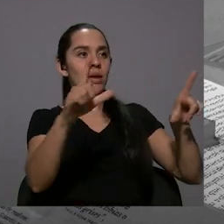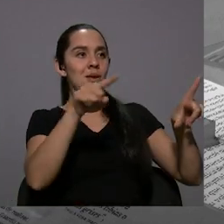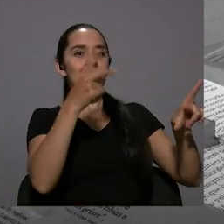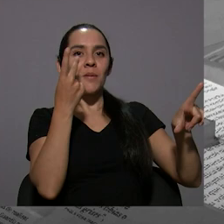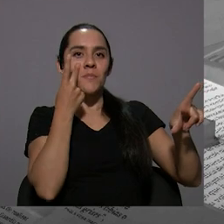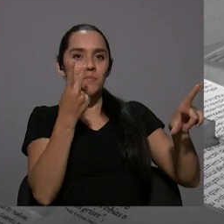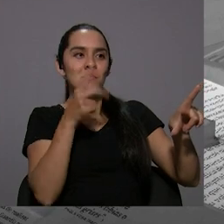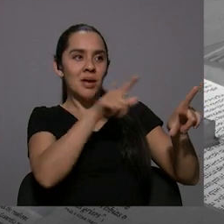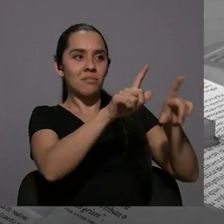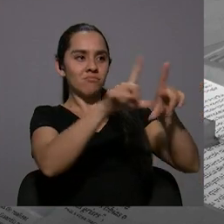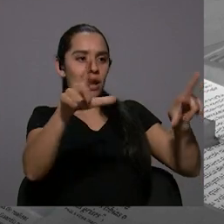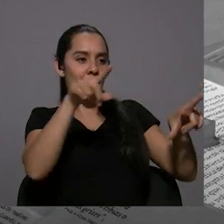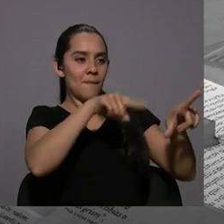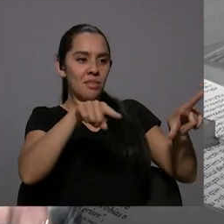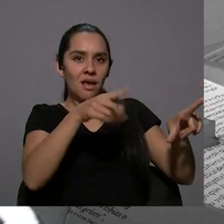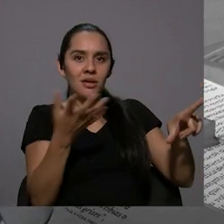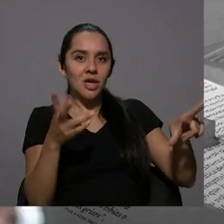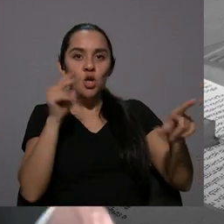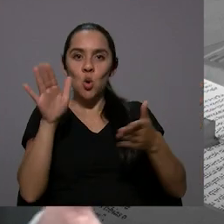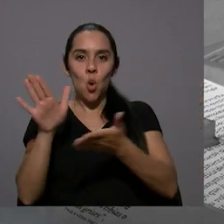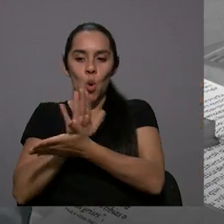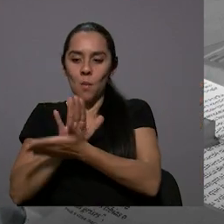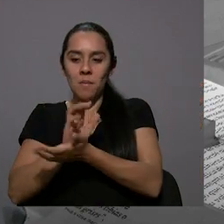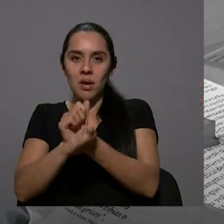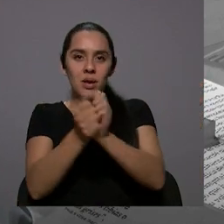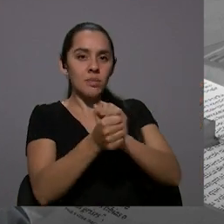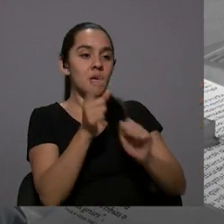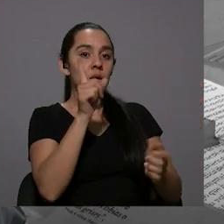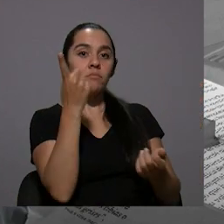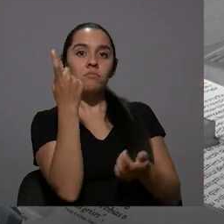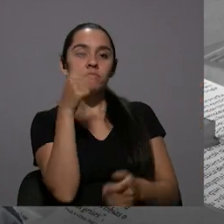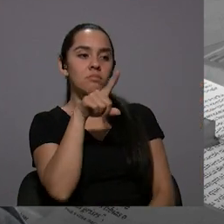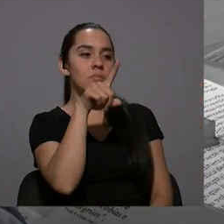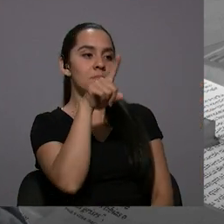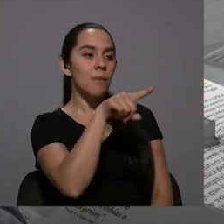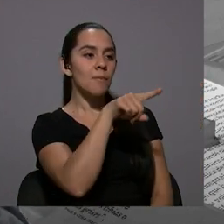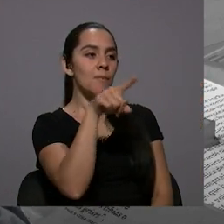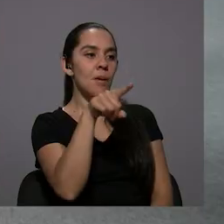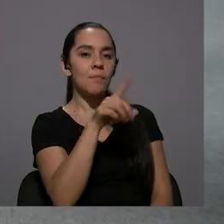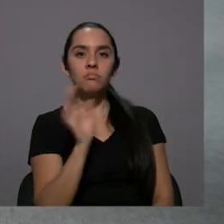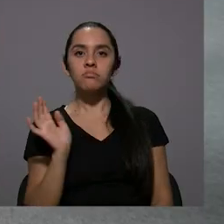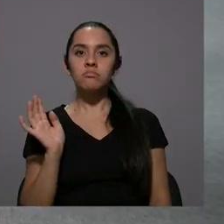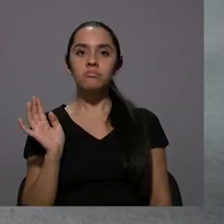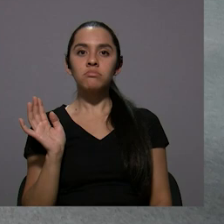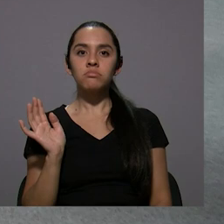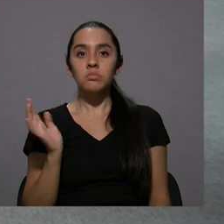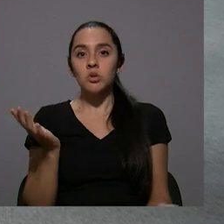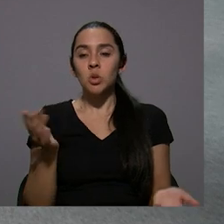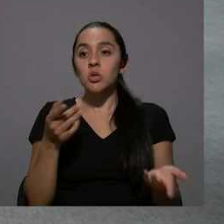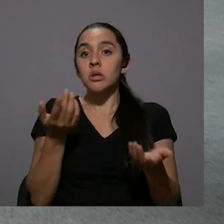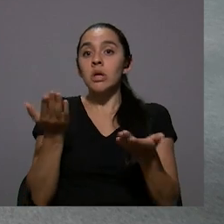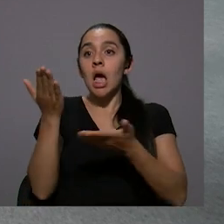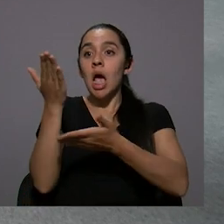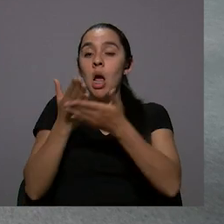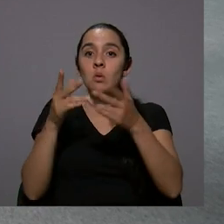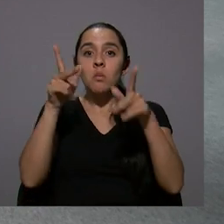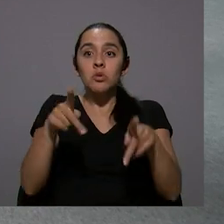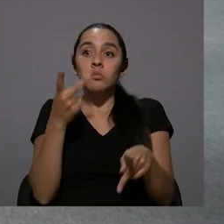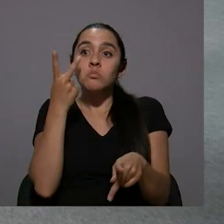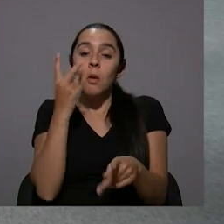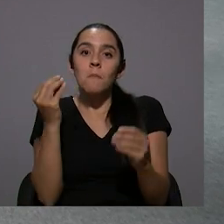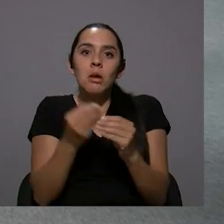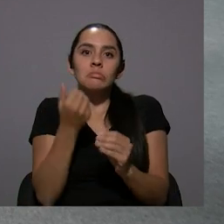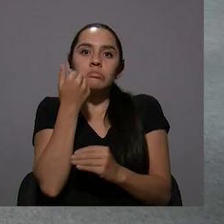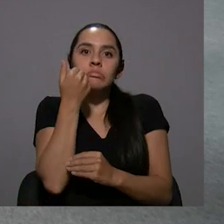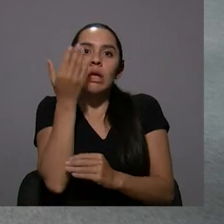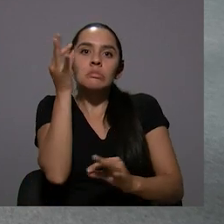digo ver la papeleta en una pantalla no no en papel y tocar verdad Entonces este si se quiere mucho lo vieron más